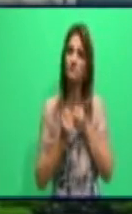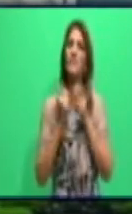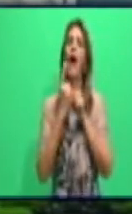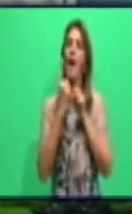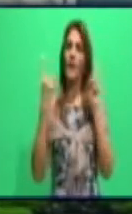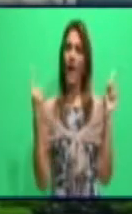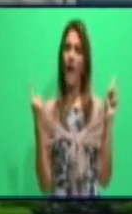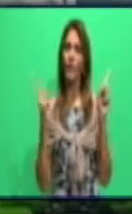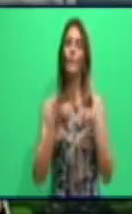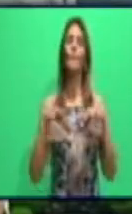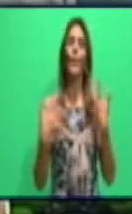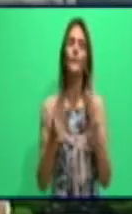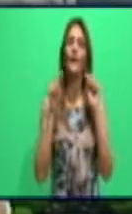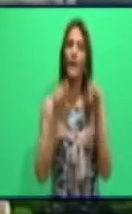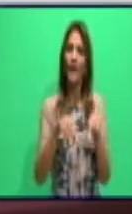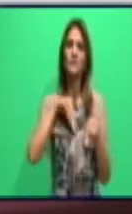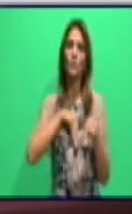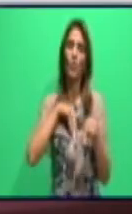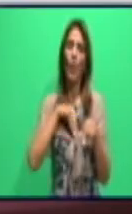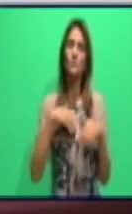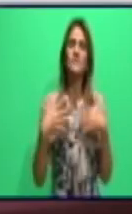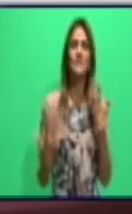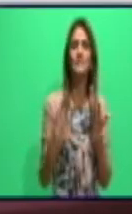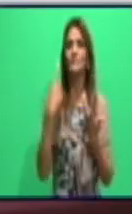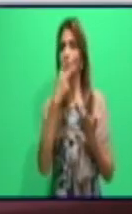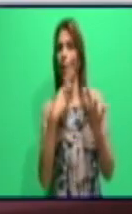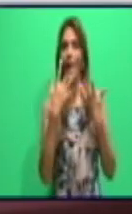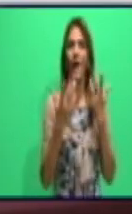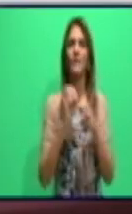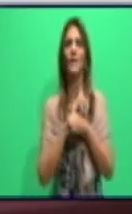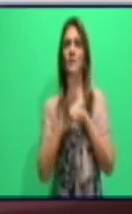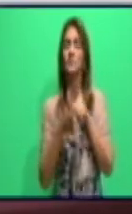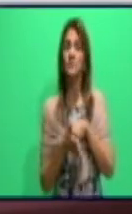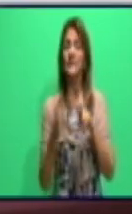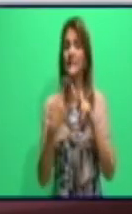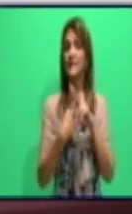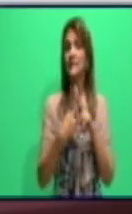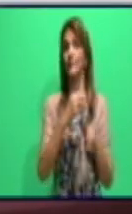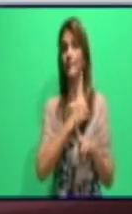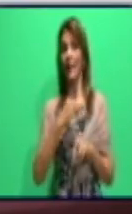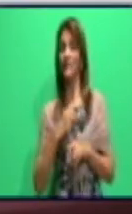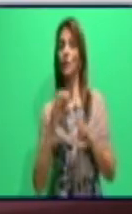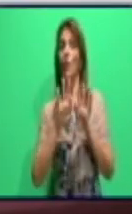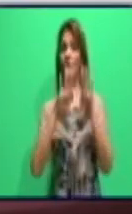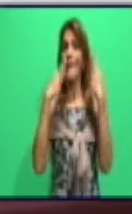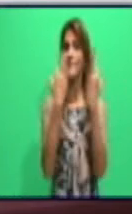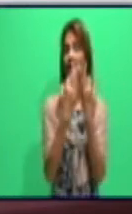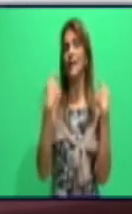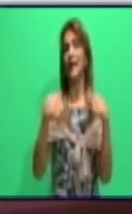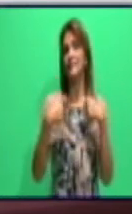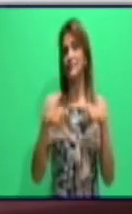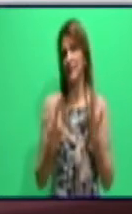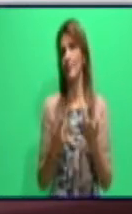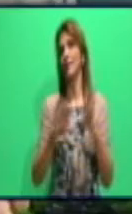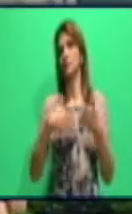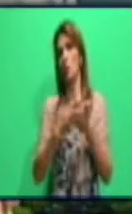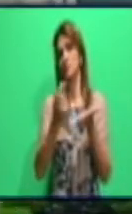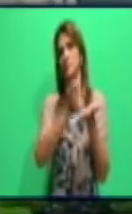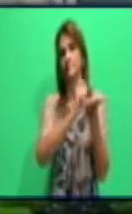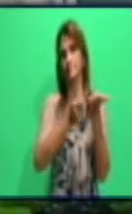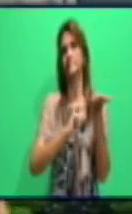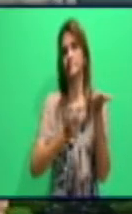una infección respiratoria aguda y el médico de la familia emite el alta de ese paciente, que puede